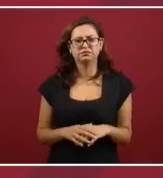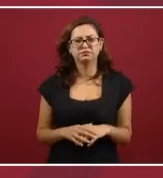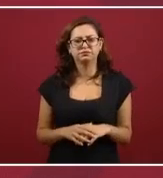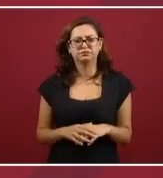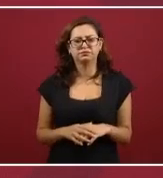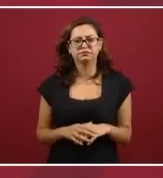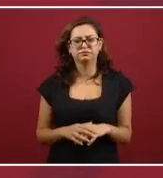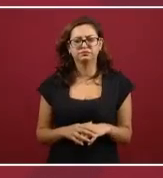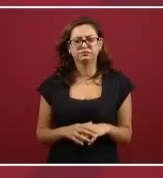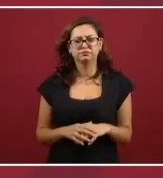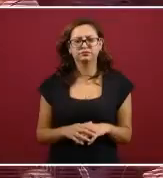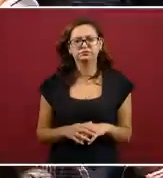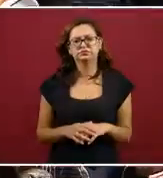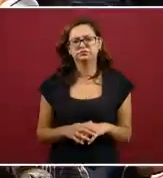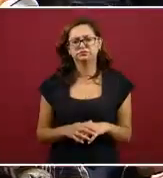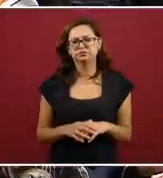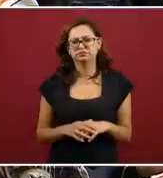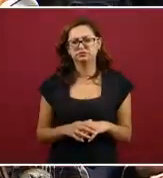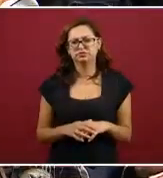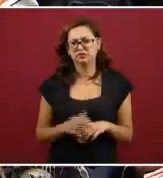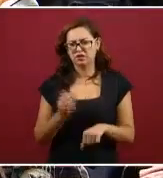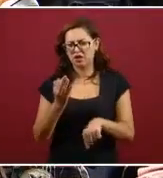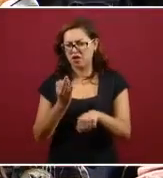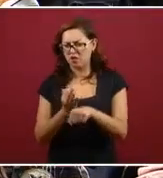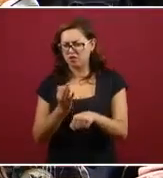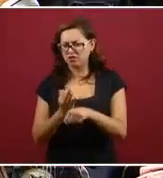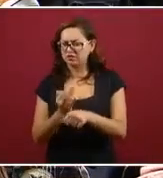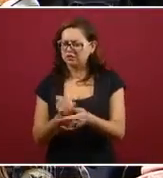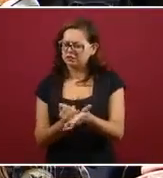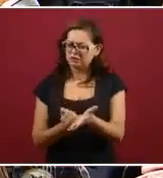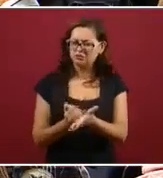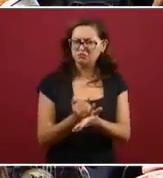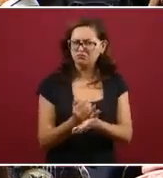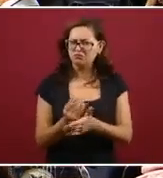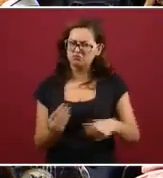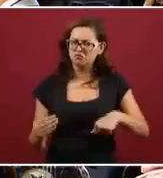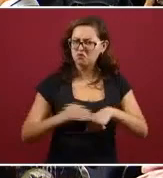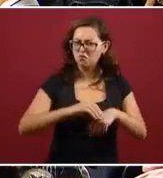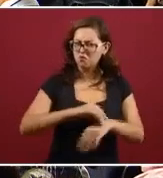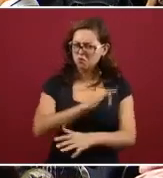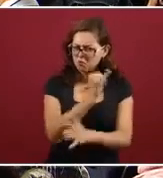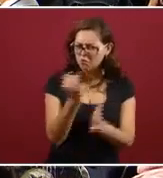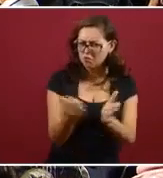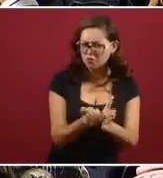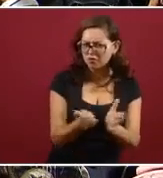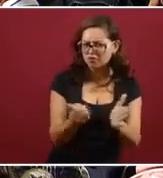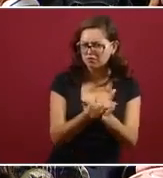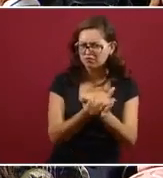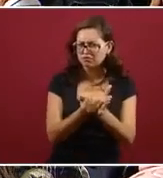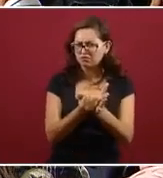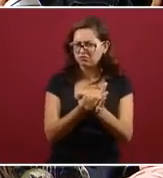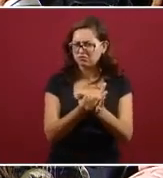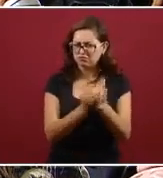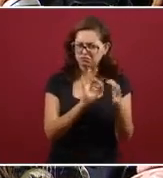que es de otra naturaleza el tema de